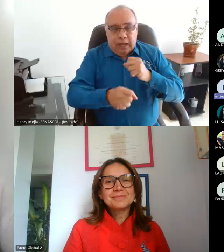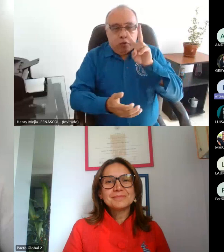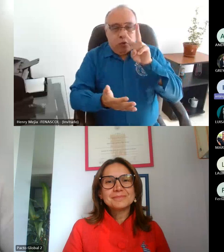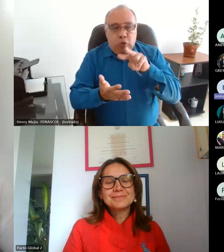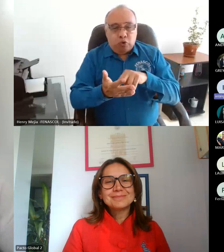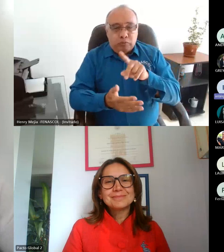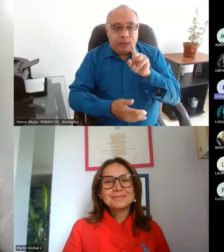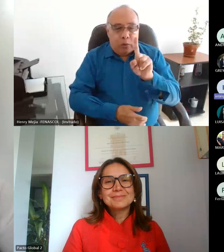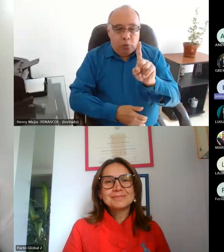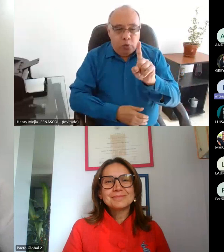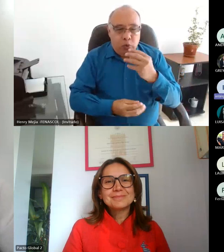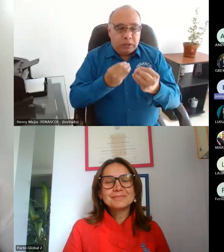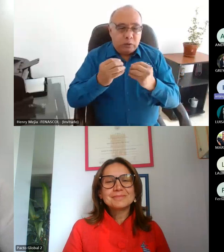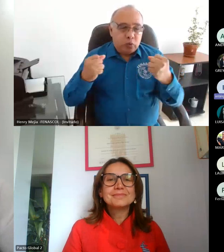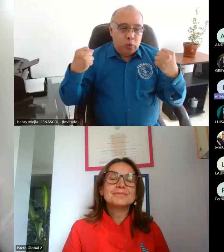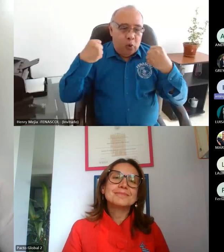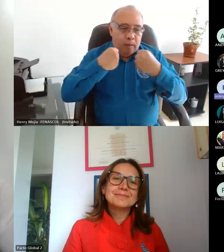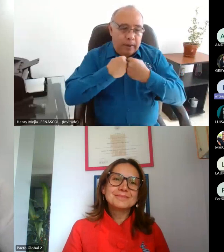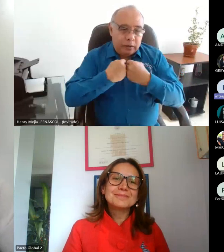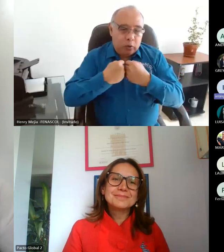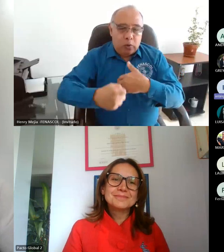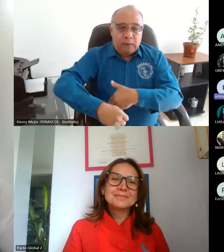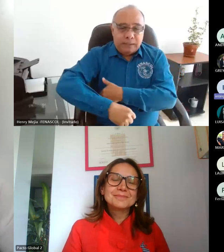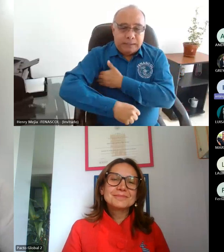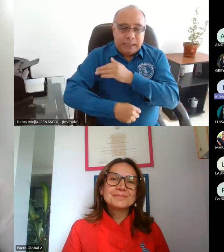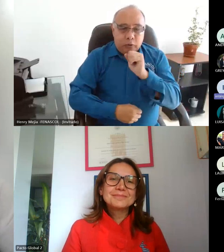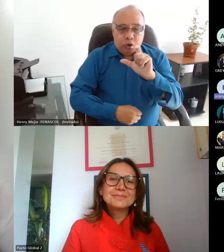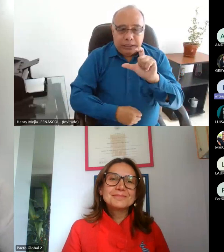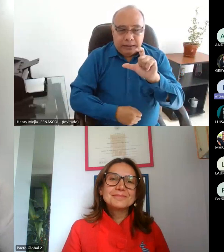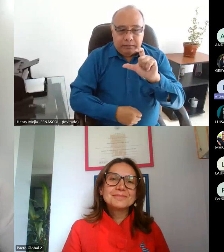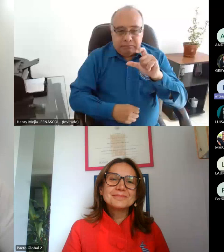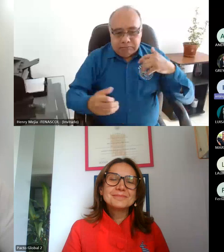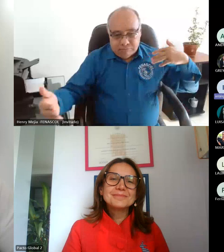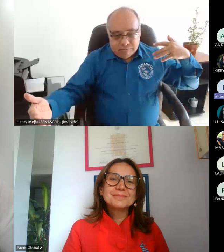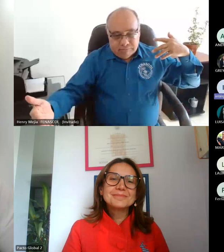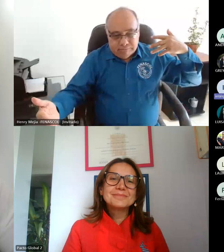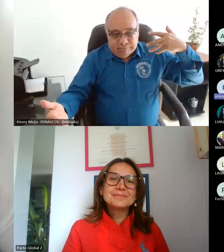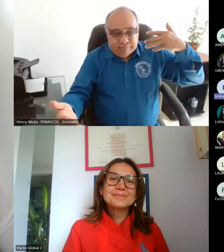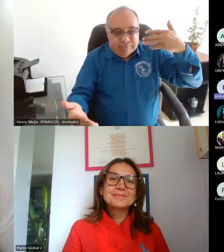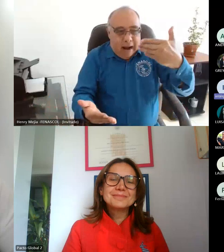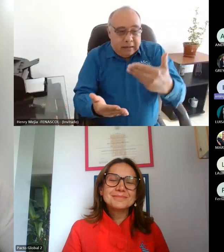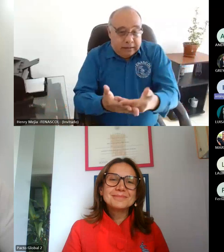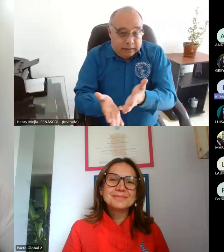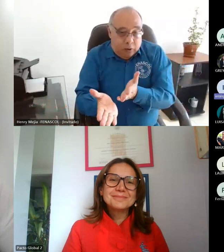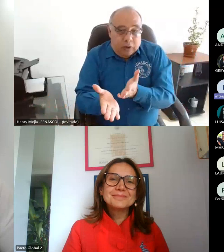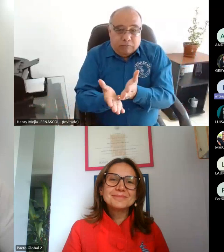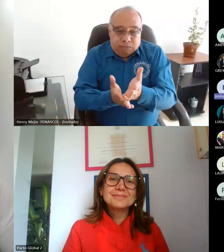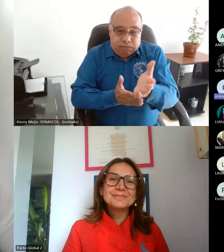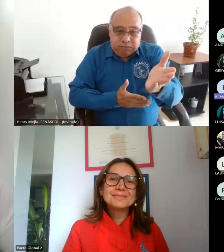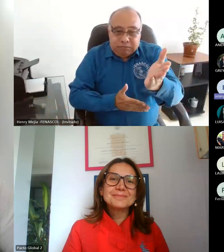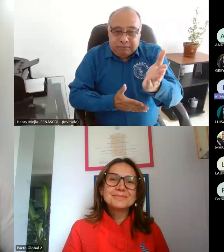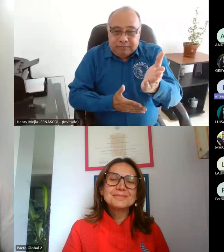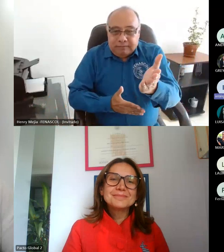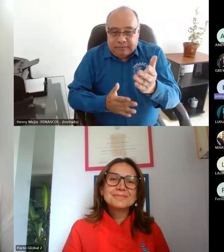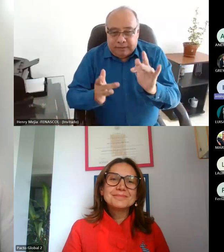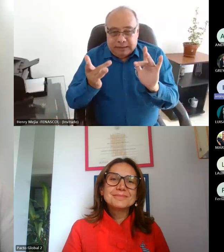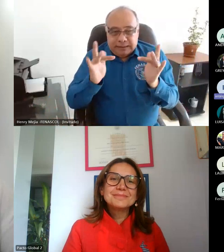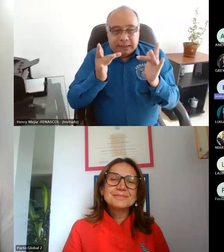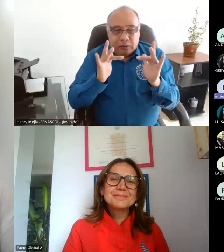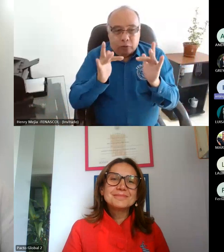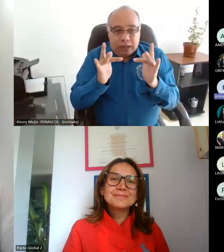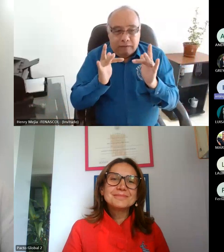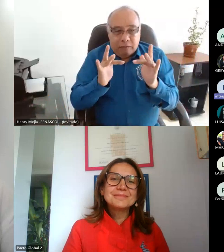fenascol en el año 2001 hizo un convenio con el Ministerio de las tic y pues todavía